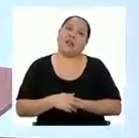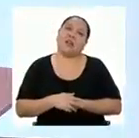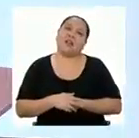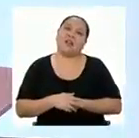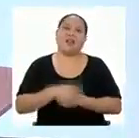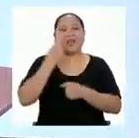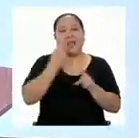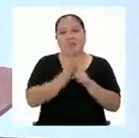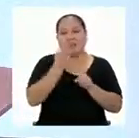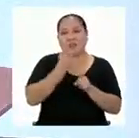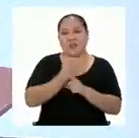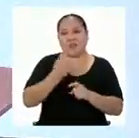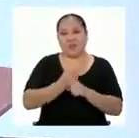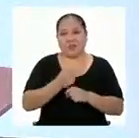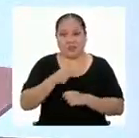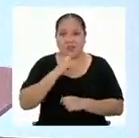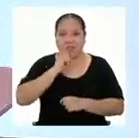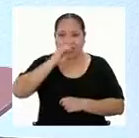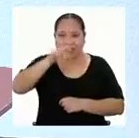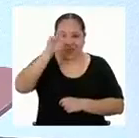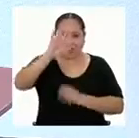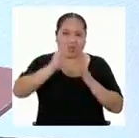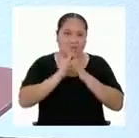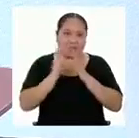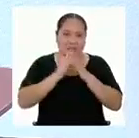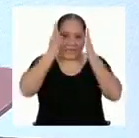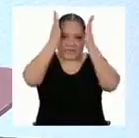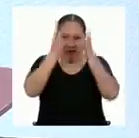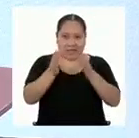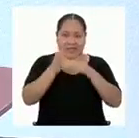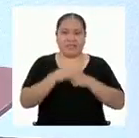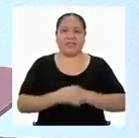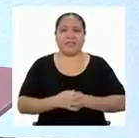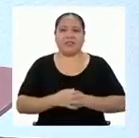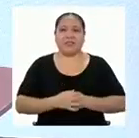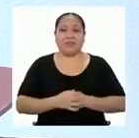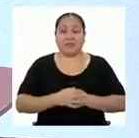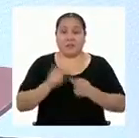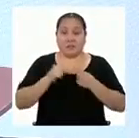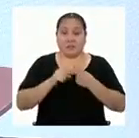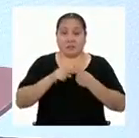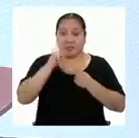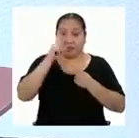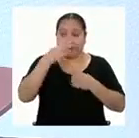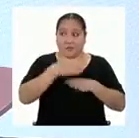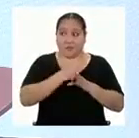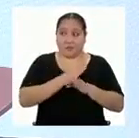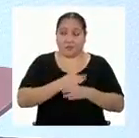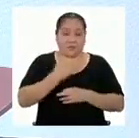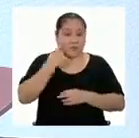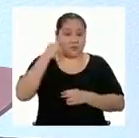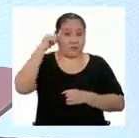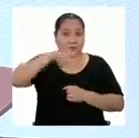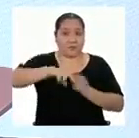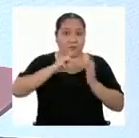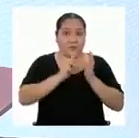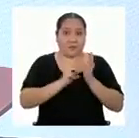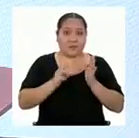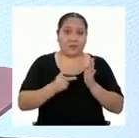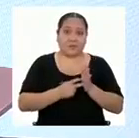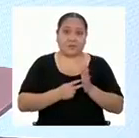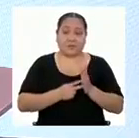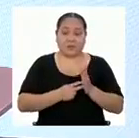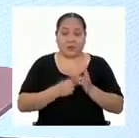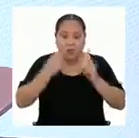Era broma. Lo dije para saber si en sus casas están prestando atención. Una de las formas para conocer el significado de una